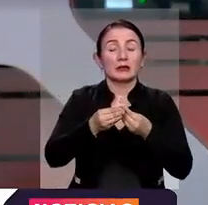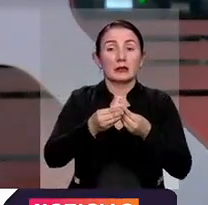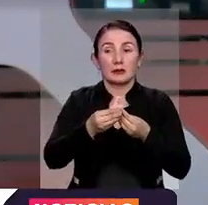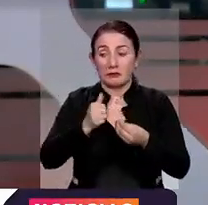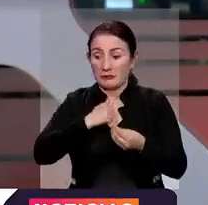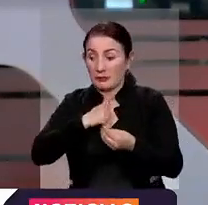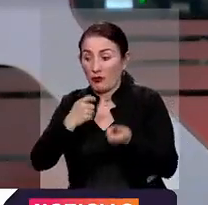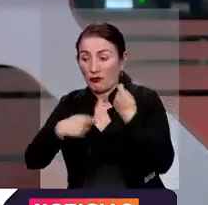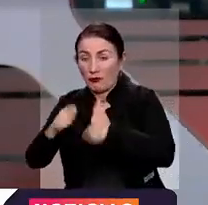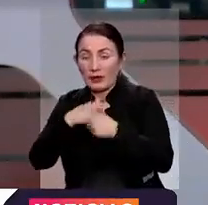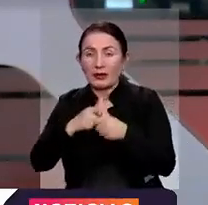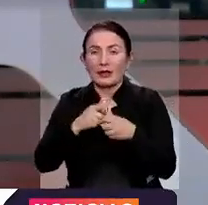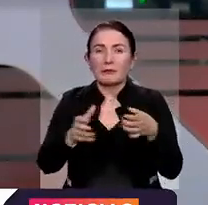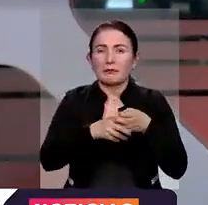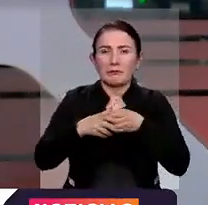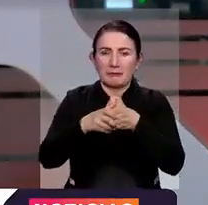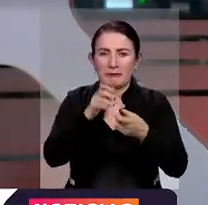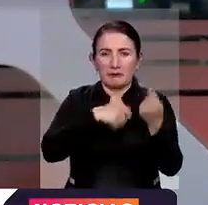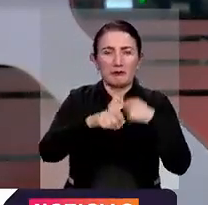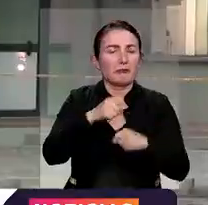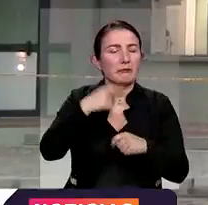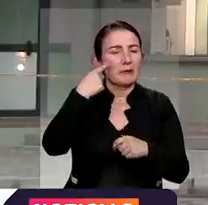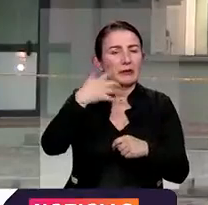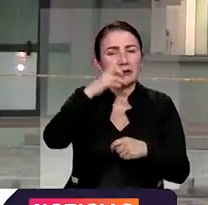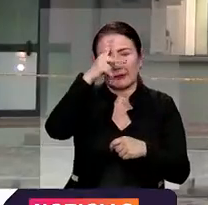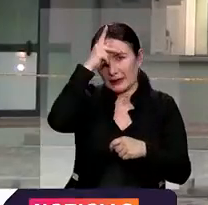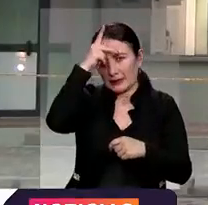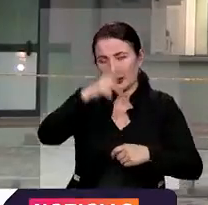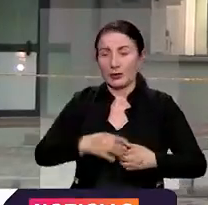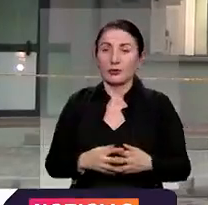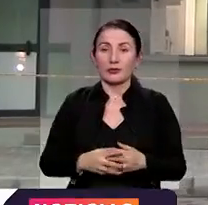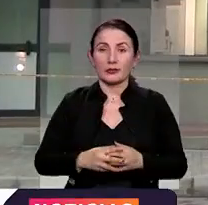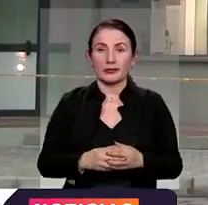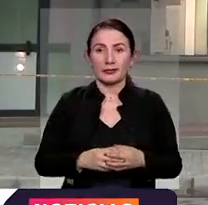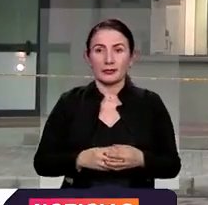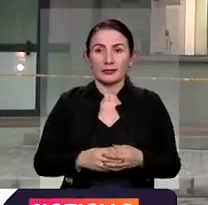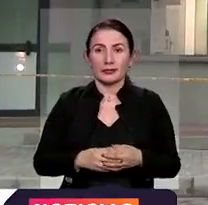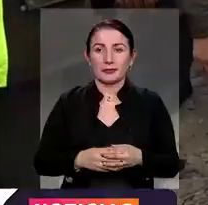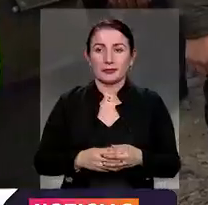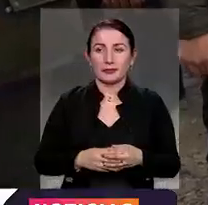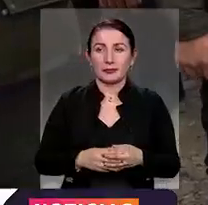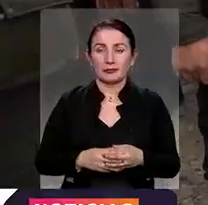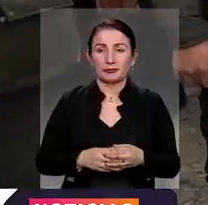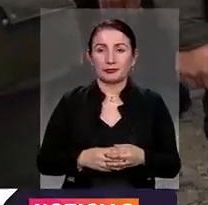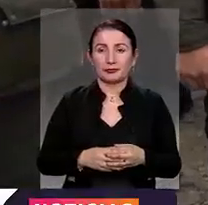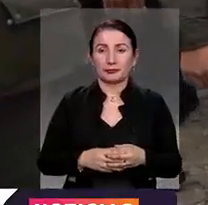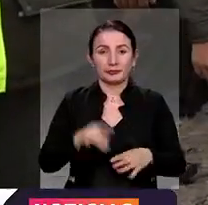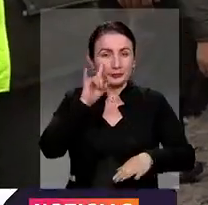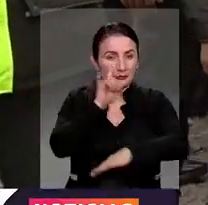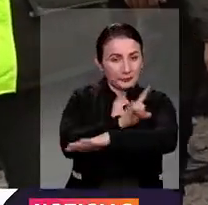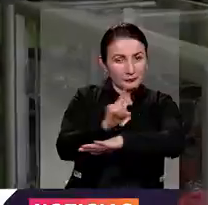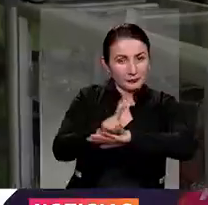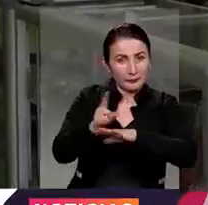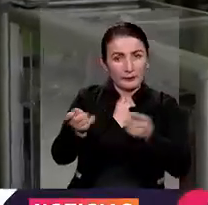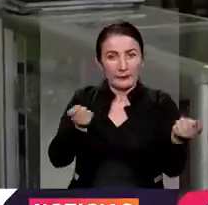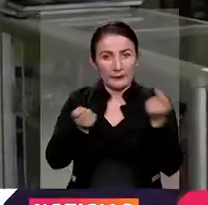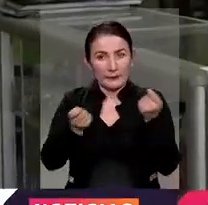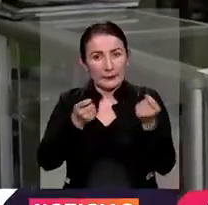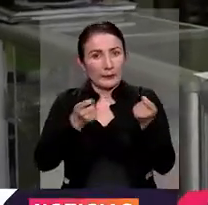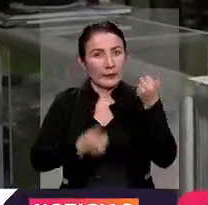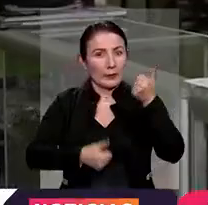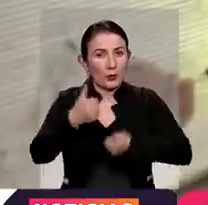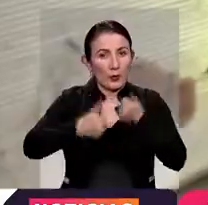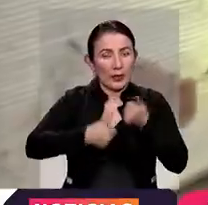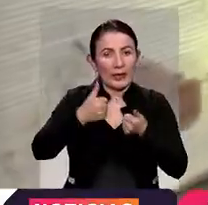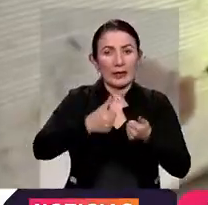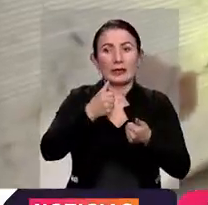y microtráfico, sobre todo en Kennedy. Con tres operativos de inspección, vigilancia y control, el allanamiento a dos bodegas y la